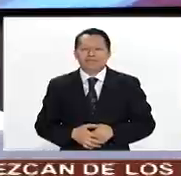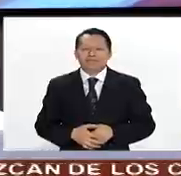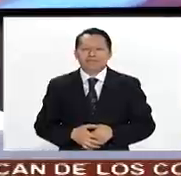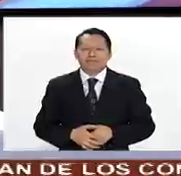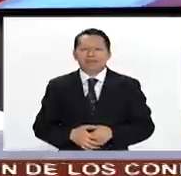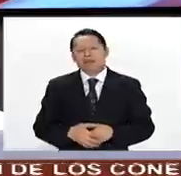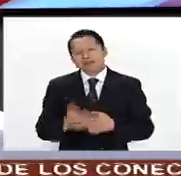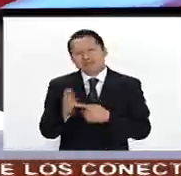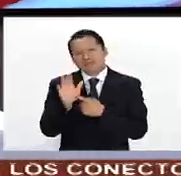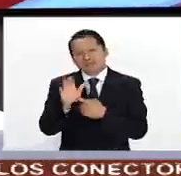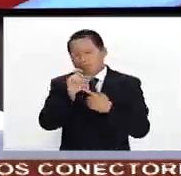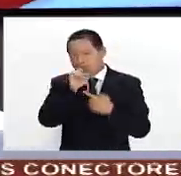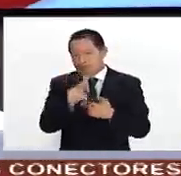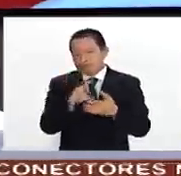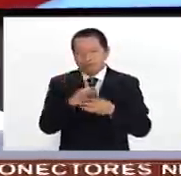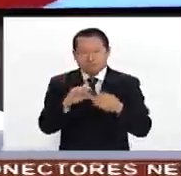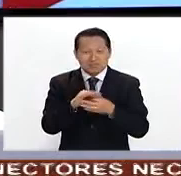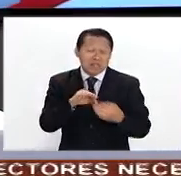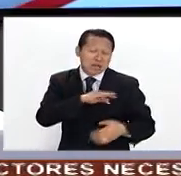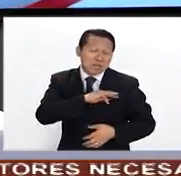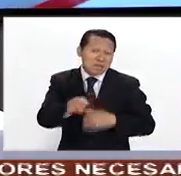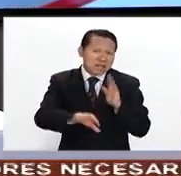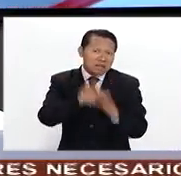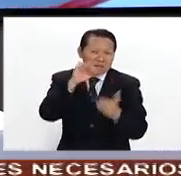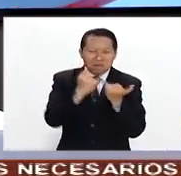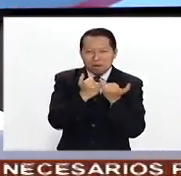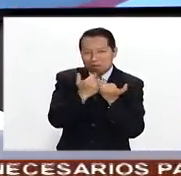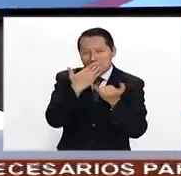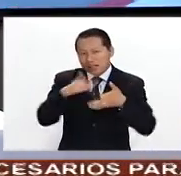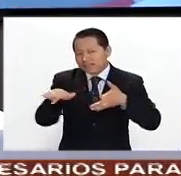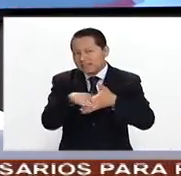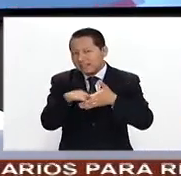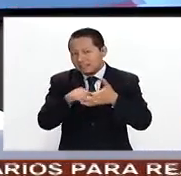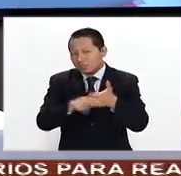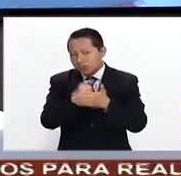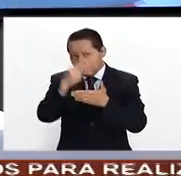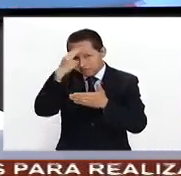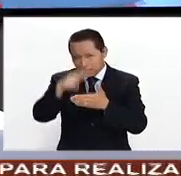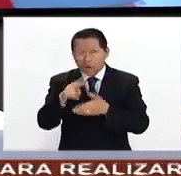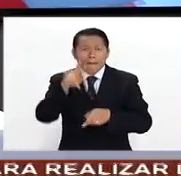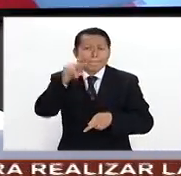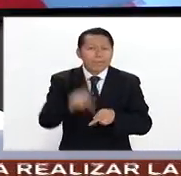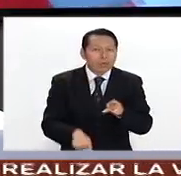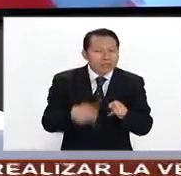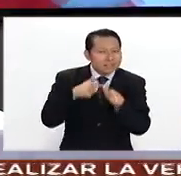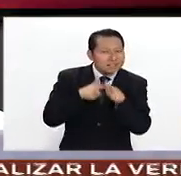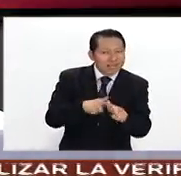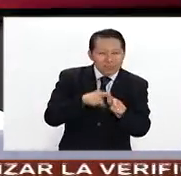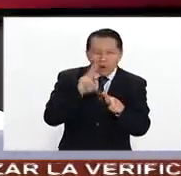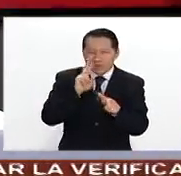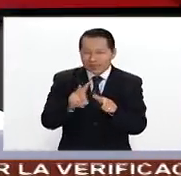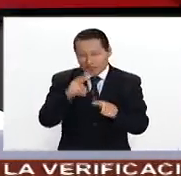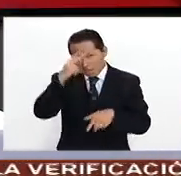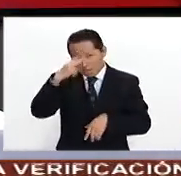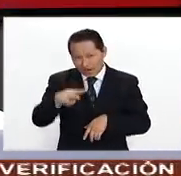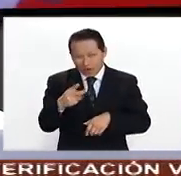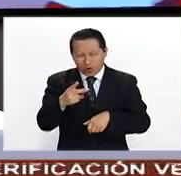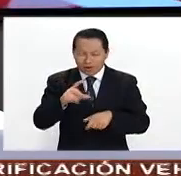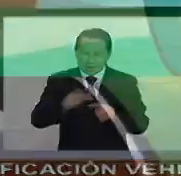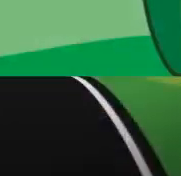Pues ahí está una excelente opción, pero además muy cerca de aquí de la Ciudad de México. Vamos a una pausa. Está usted viendo México al